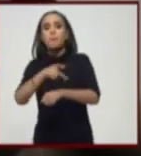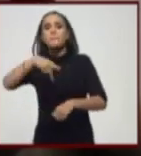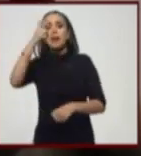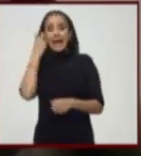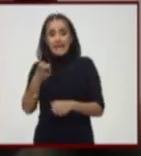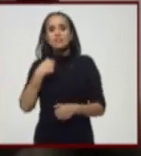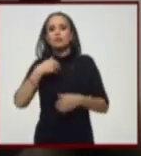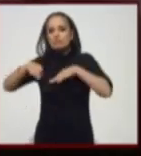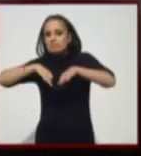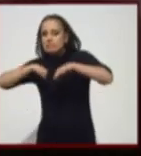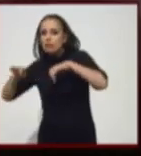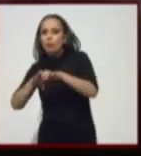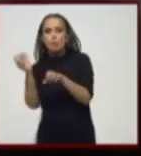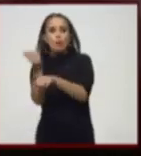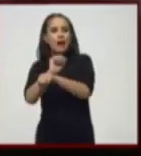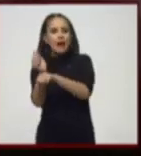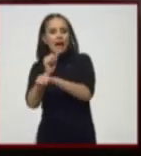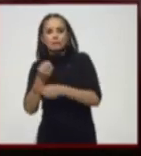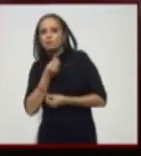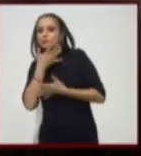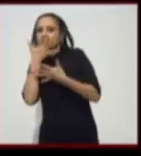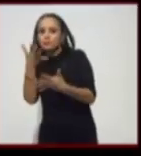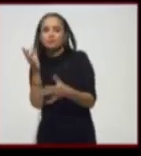trayectoria como actor